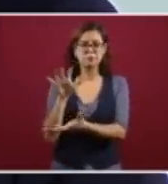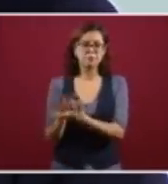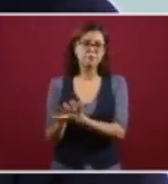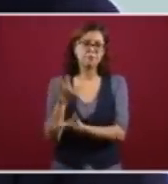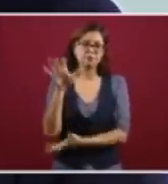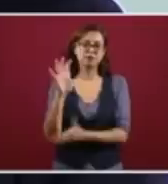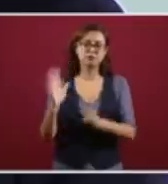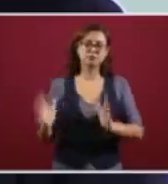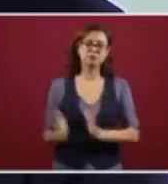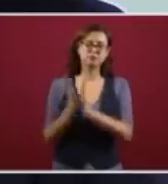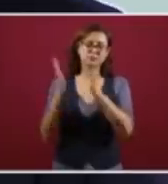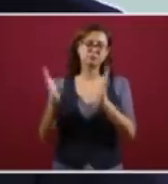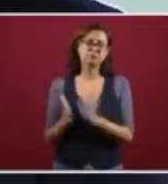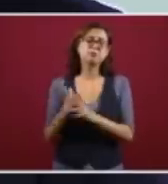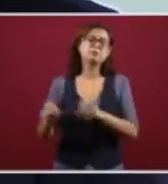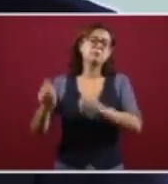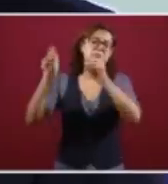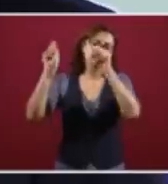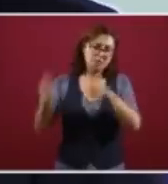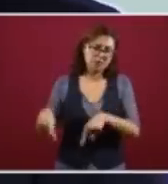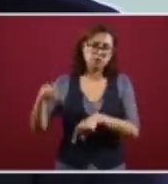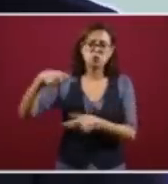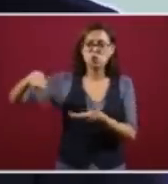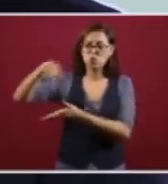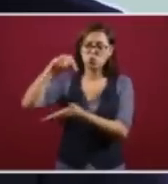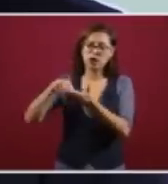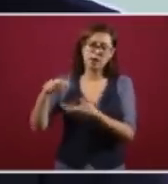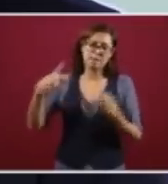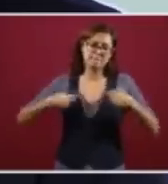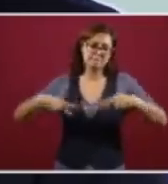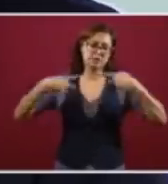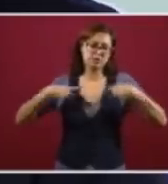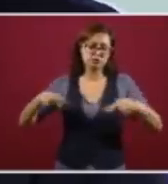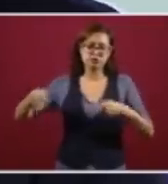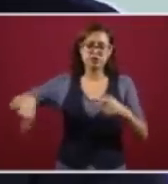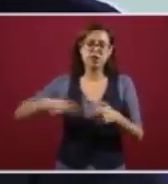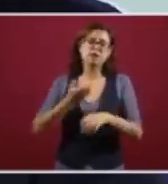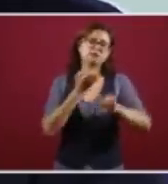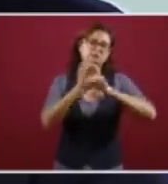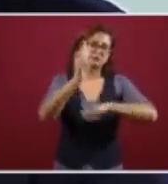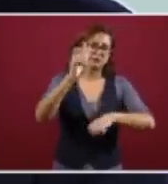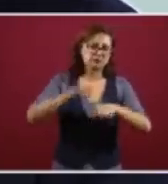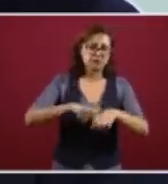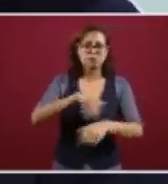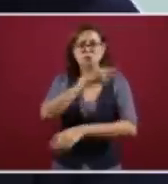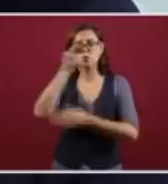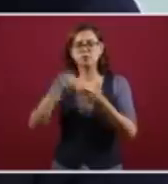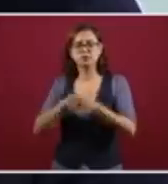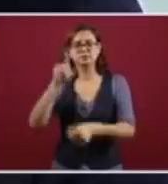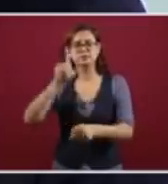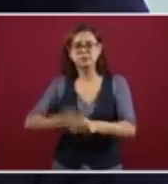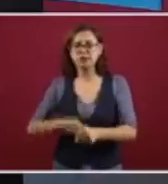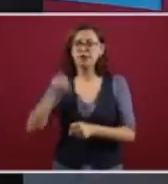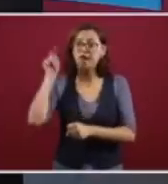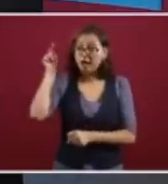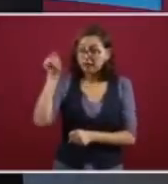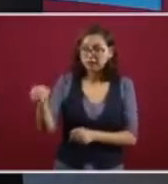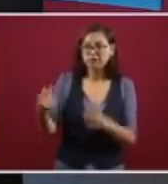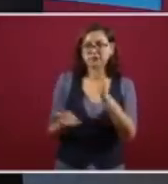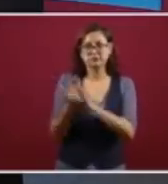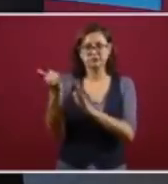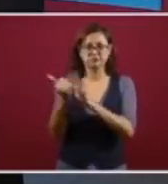el programa, son de las localidades, de los municipios, de los estados en donde se está llevando a cabo la